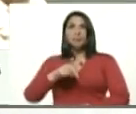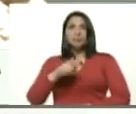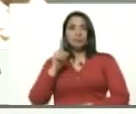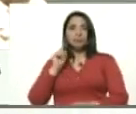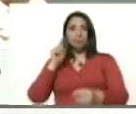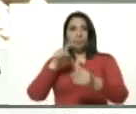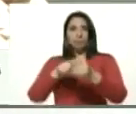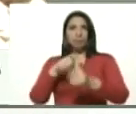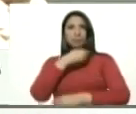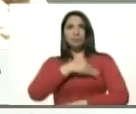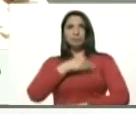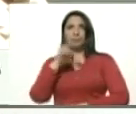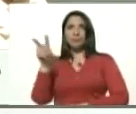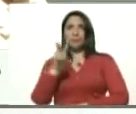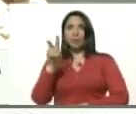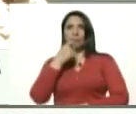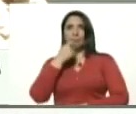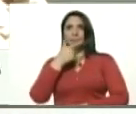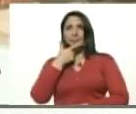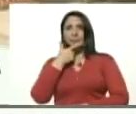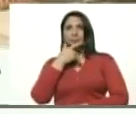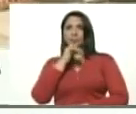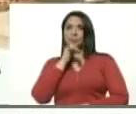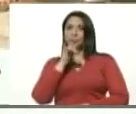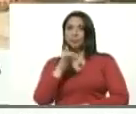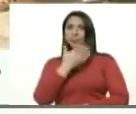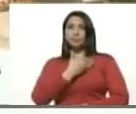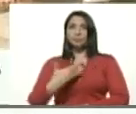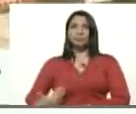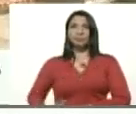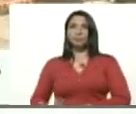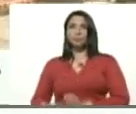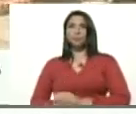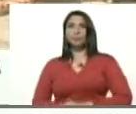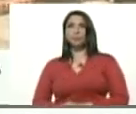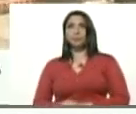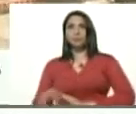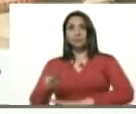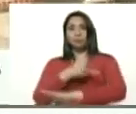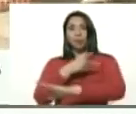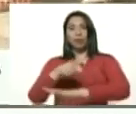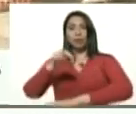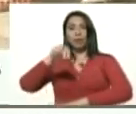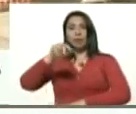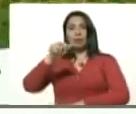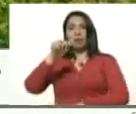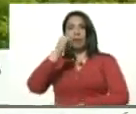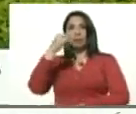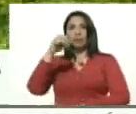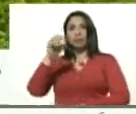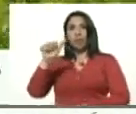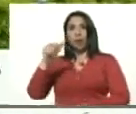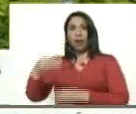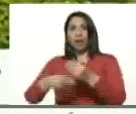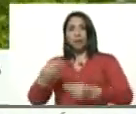la misión Venezuela Bella, informarle, presidente, que el poeta Aquiles Nasoa le hizo un regalo a Caracas, un libro,